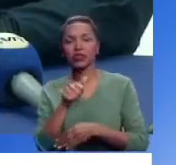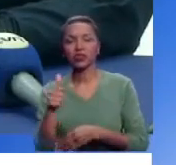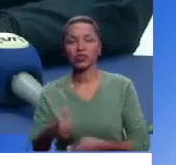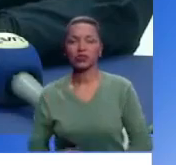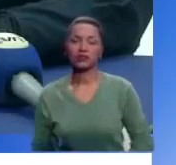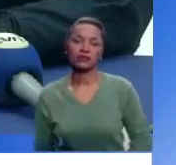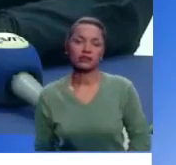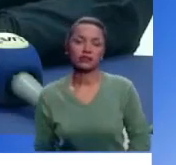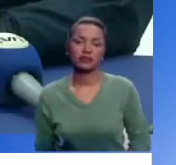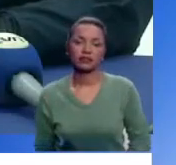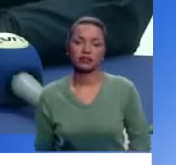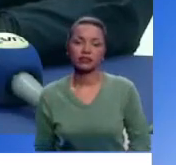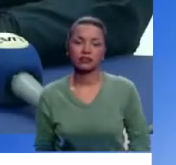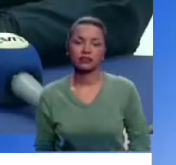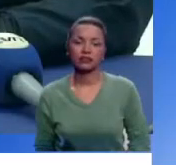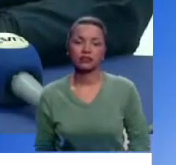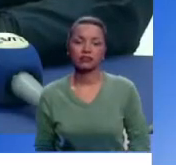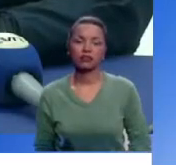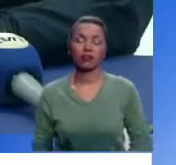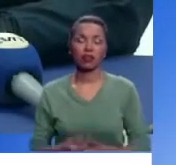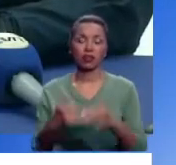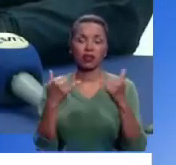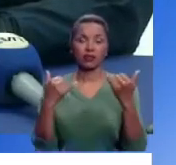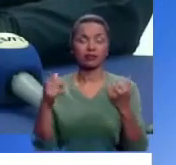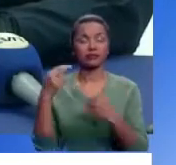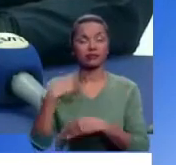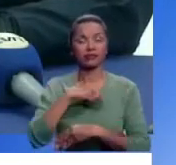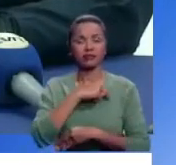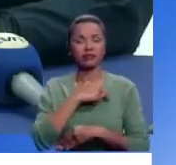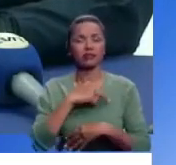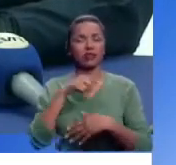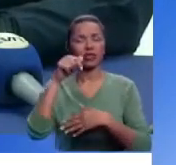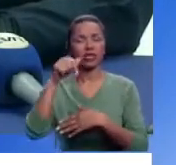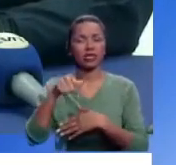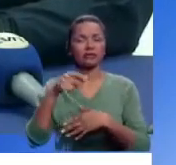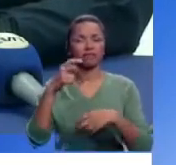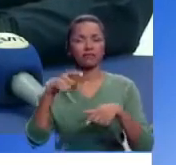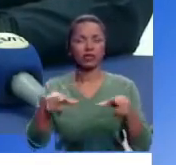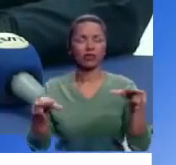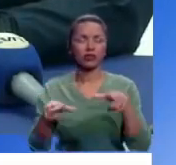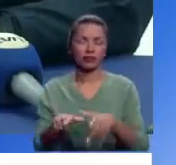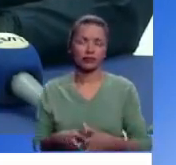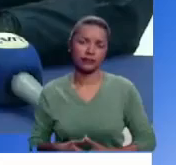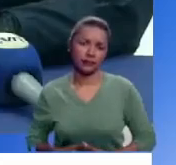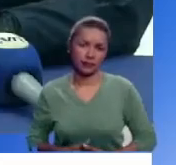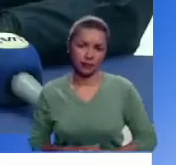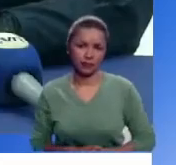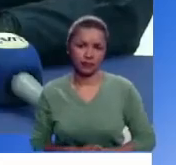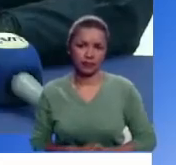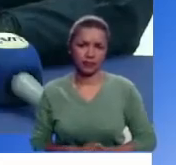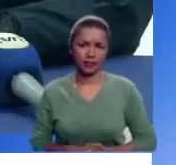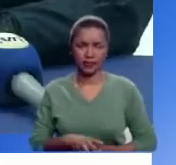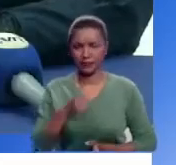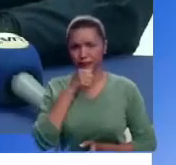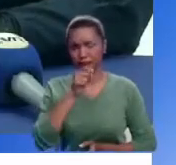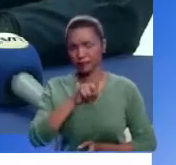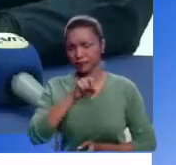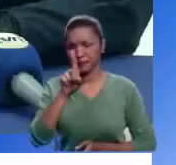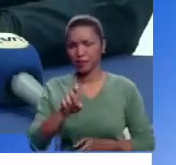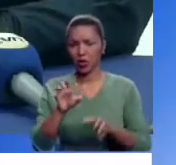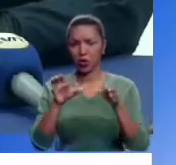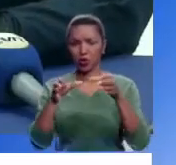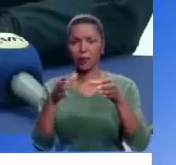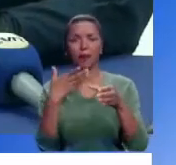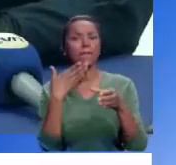Y por eso hemos logrado disminuir la incidencia delictiva en este sector. El nombre, para TV Noticias, ¿el nombre de las pandillas, recientemente de